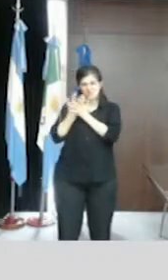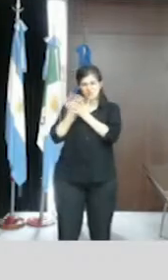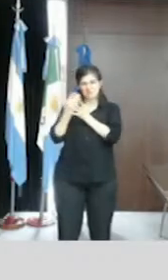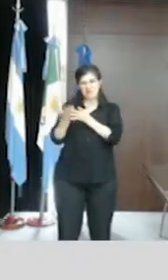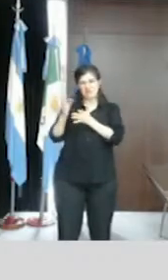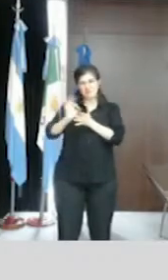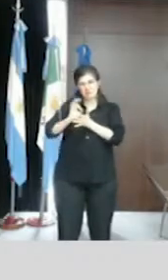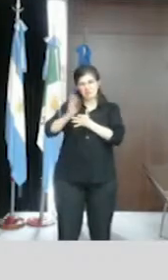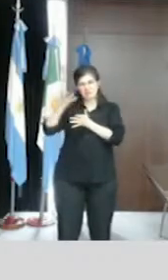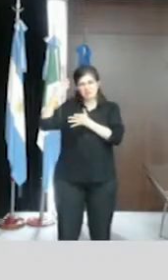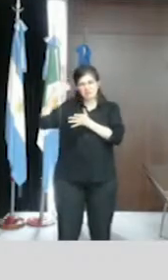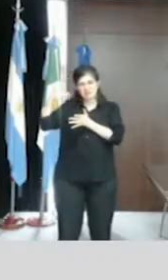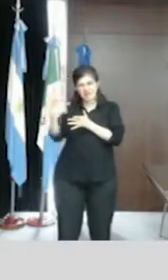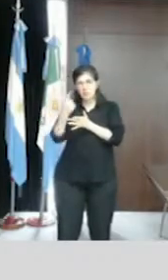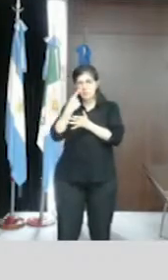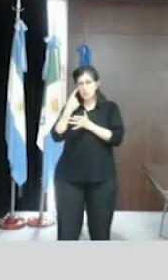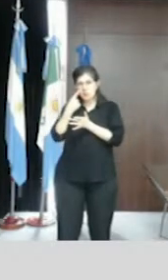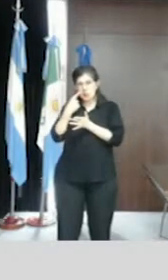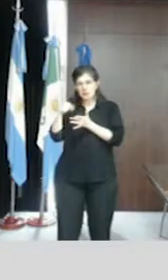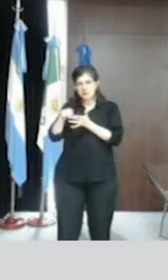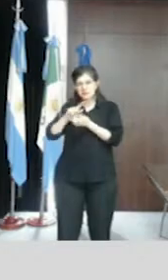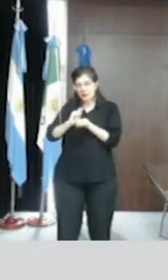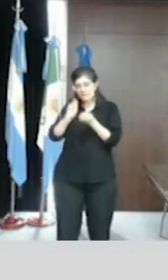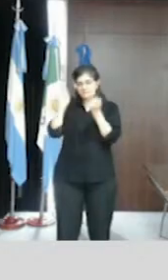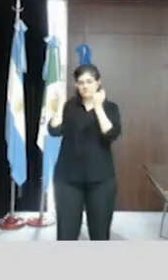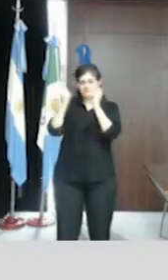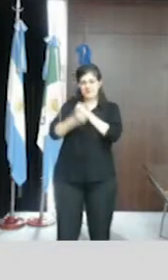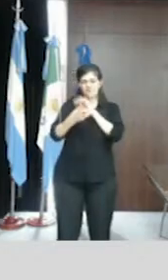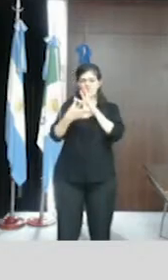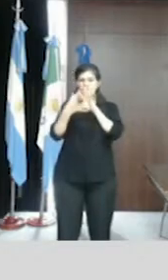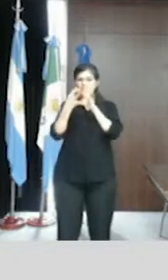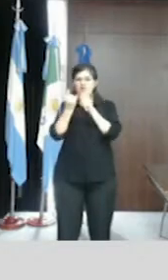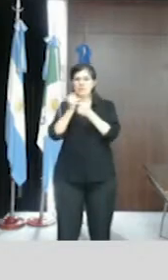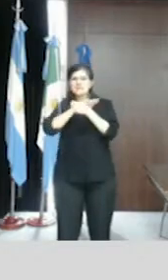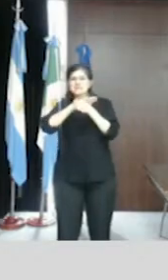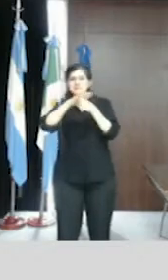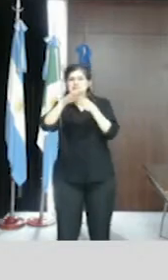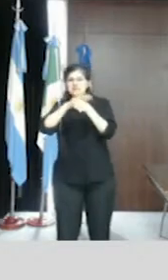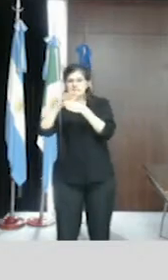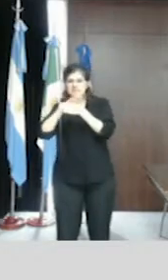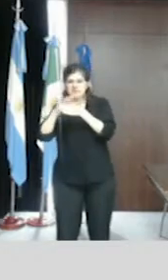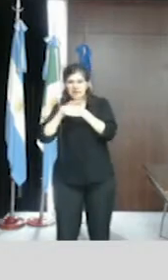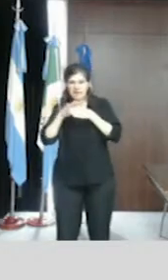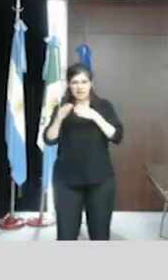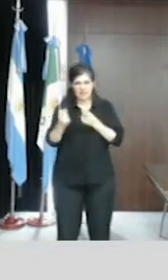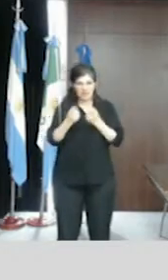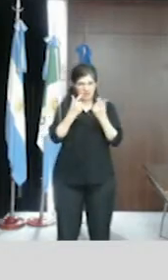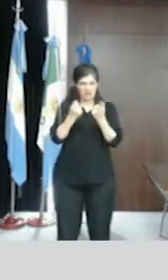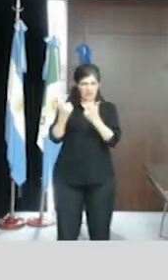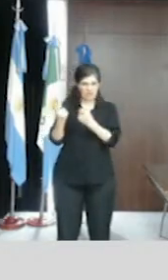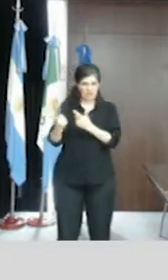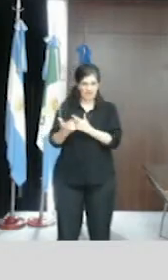debe transformarse en fuente de competencia sanadora. Y quiero con ustedes, otra